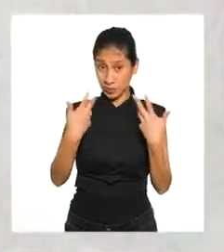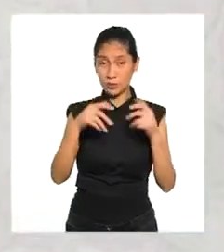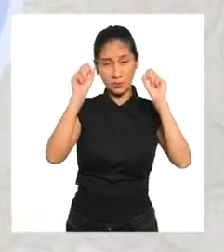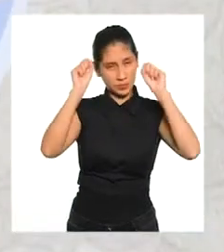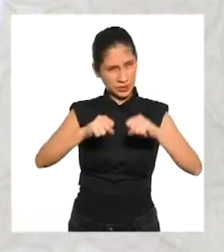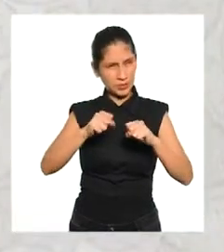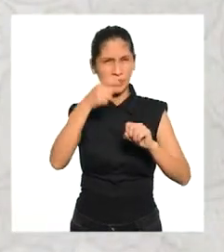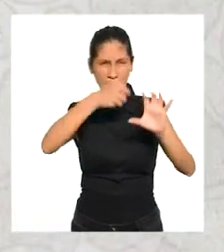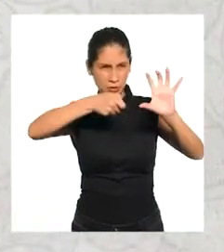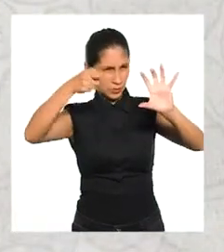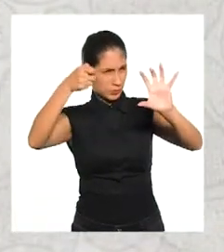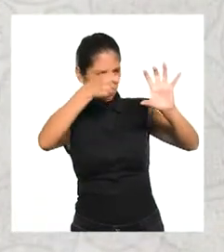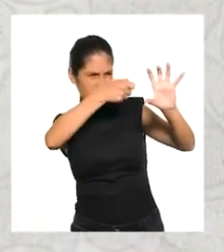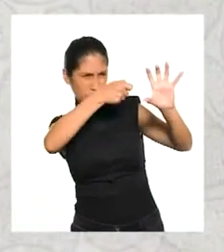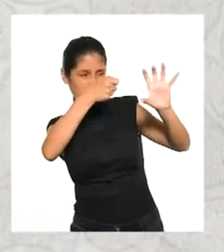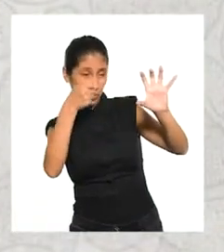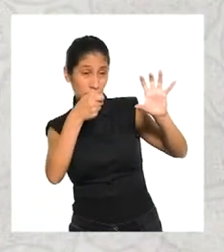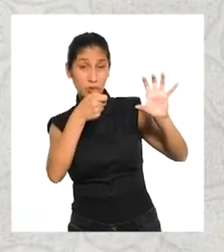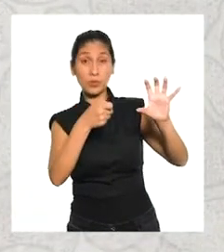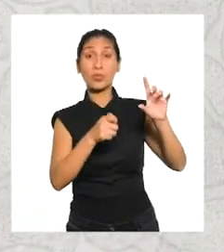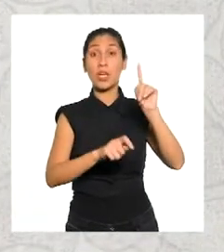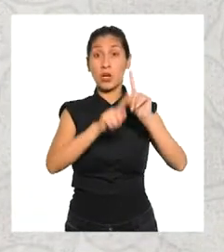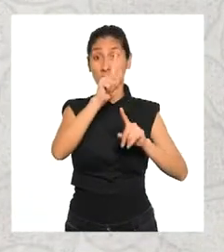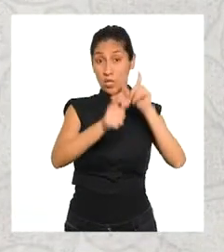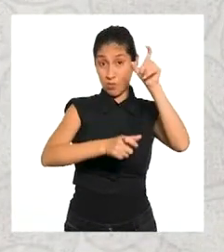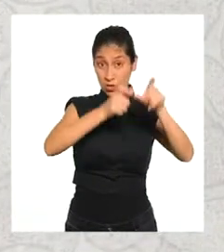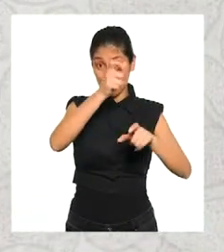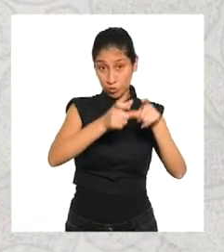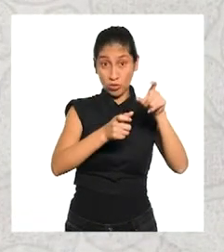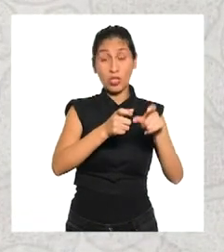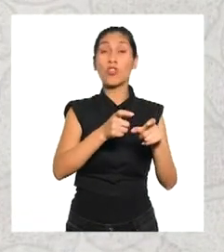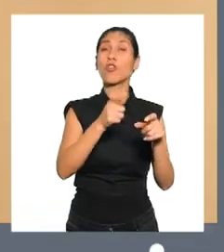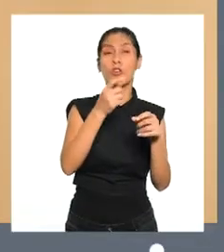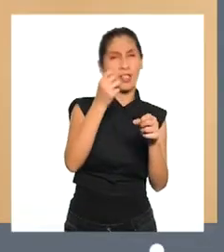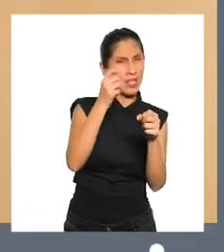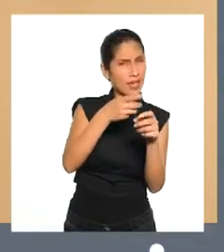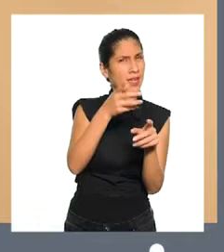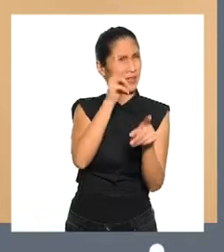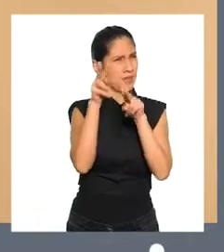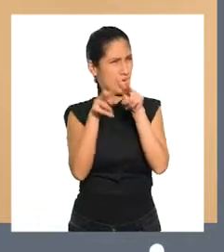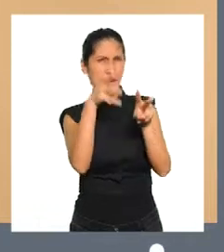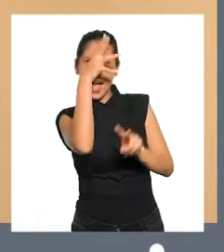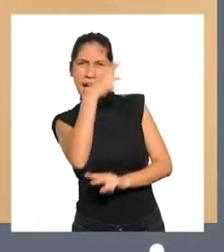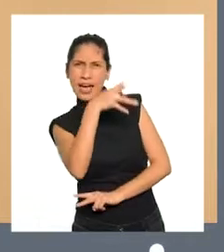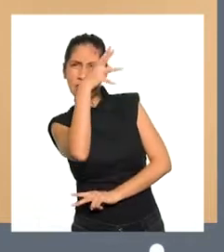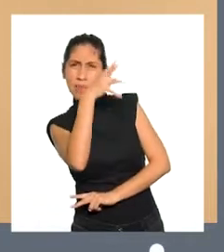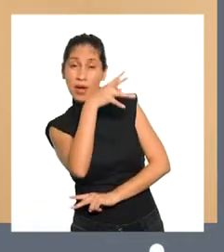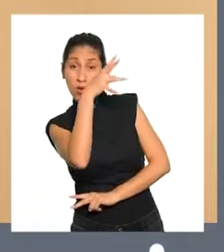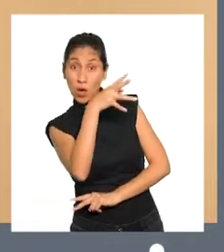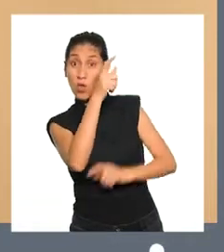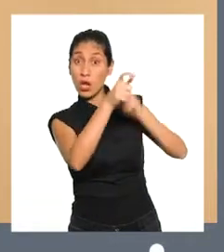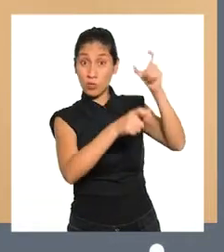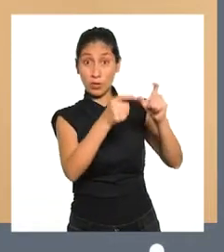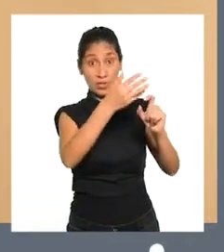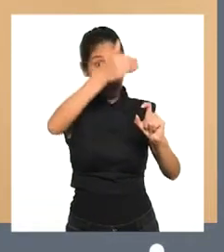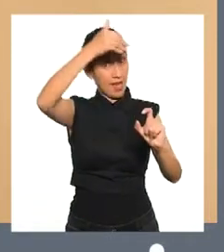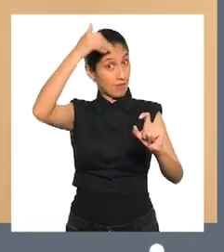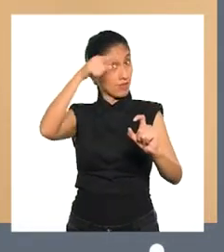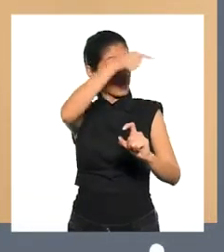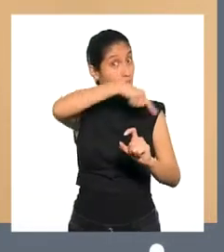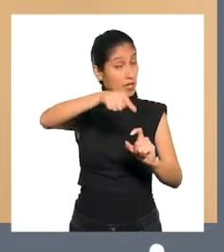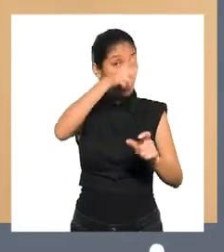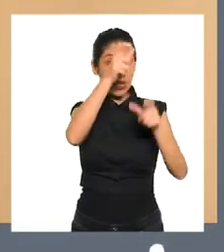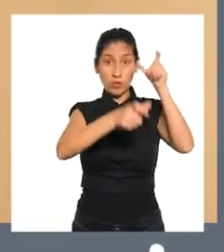que trabaja con los sobrevivientes de campos de concentración de prisioneros de guerra. Las condiciones en que vivían estos prisioneros eran